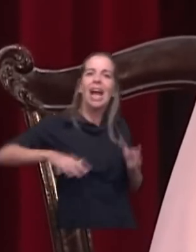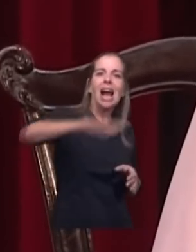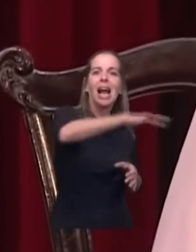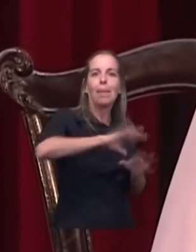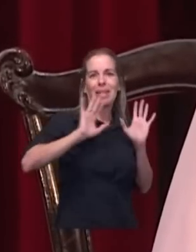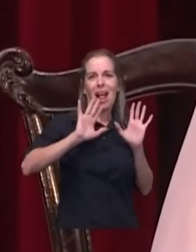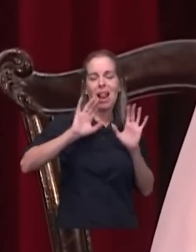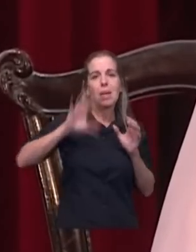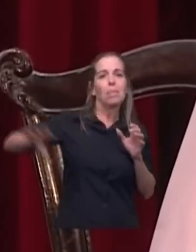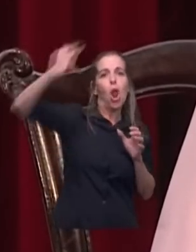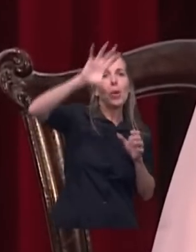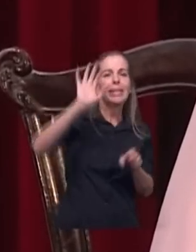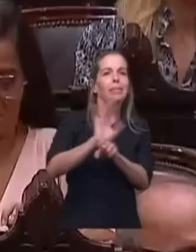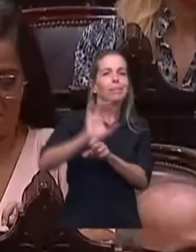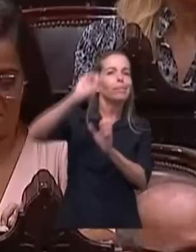el interior de la patria.